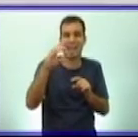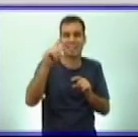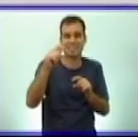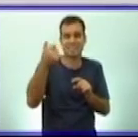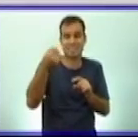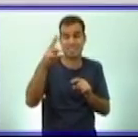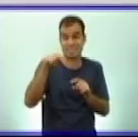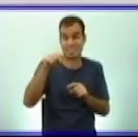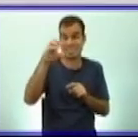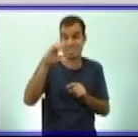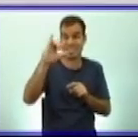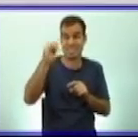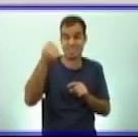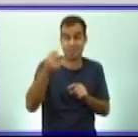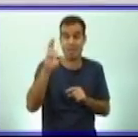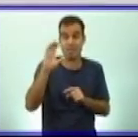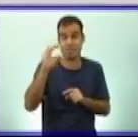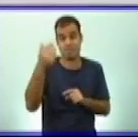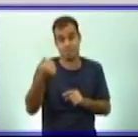que tener